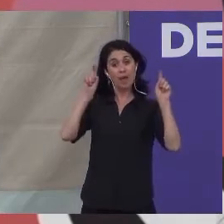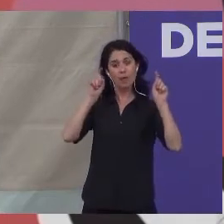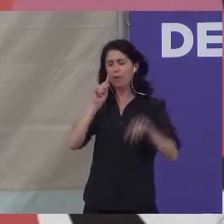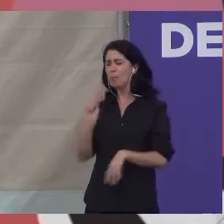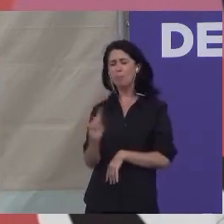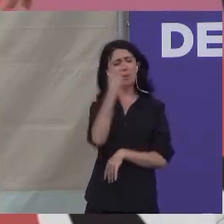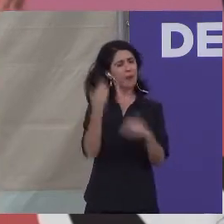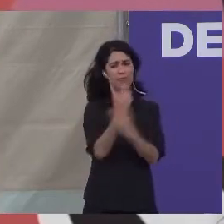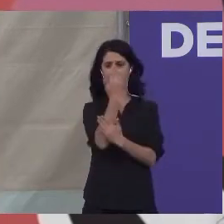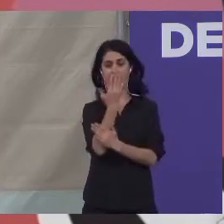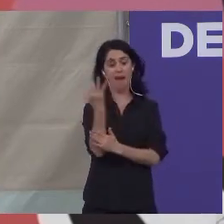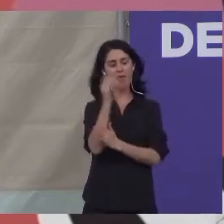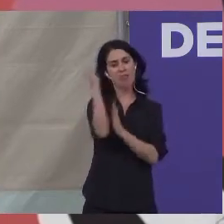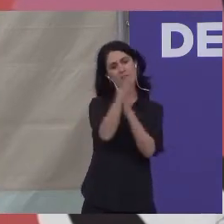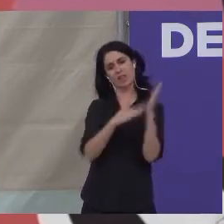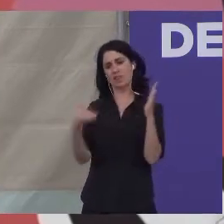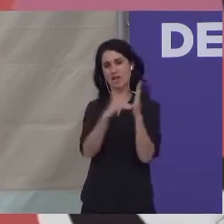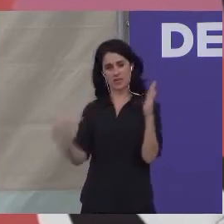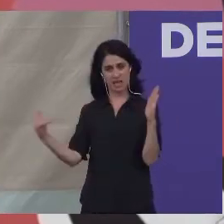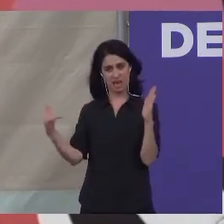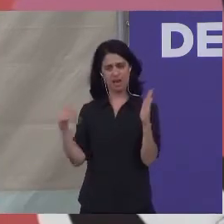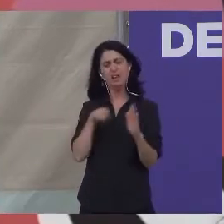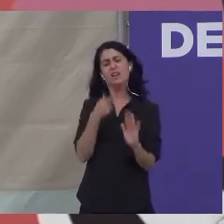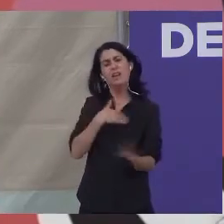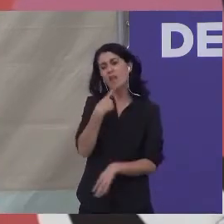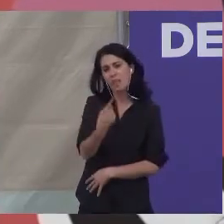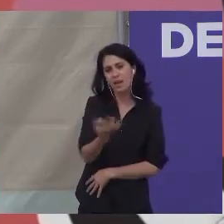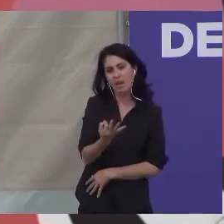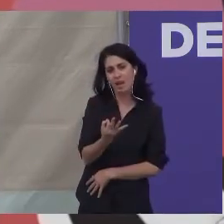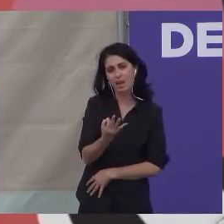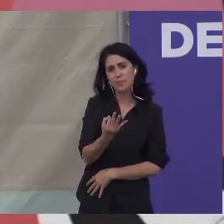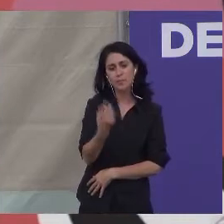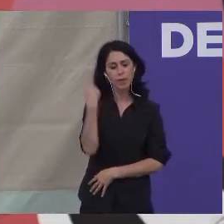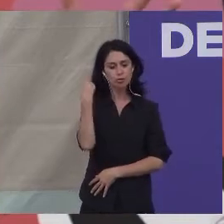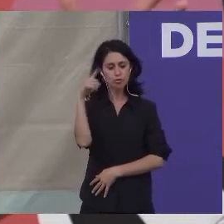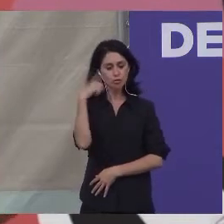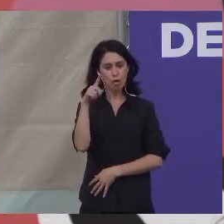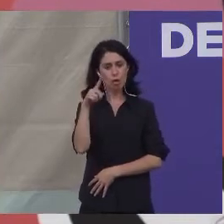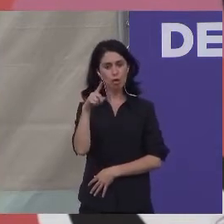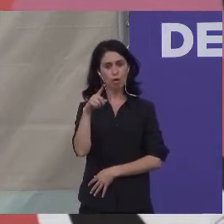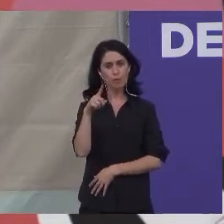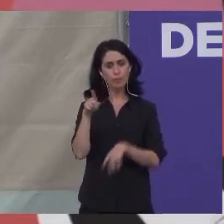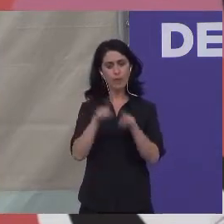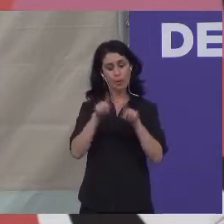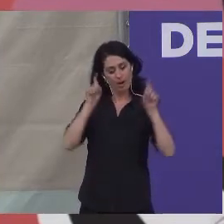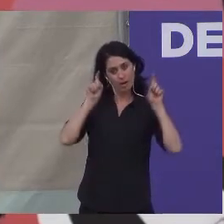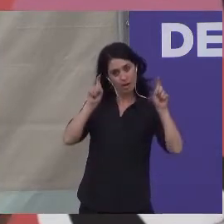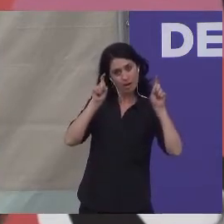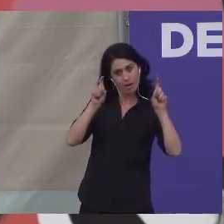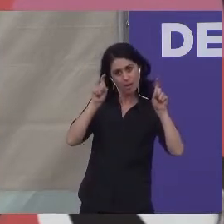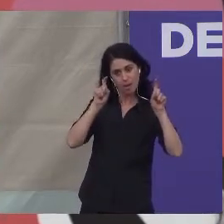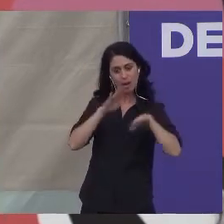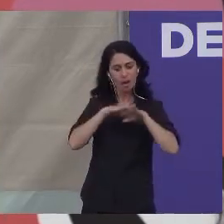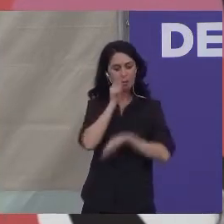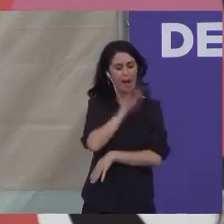tiene que ser transversal. Quiere decir que no solamente nos tenemos que dedicar a utilizar la educación para que todos los